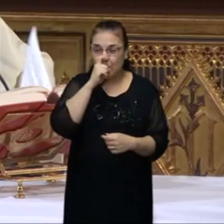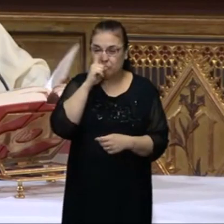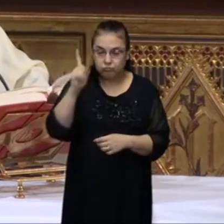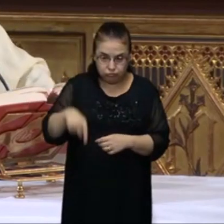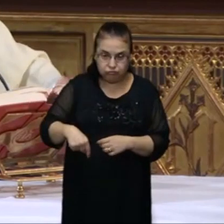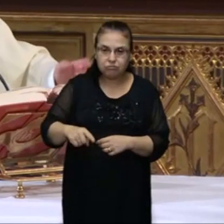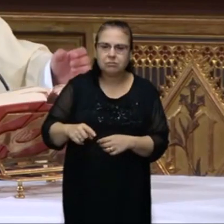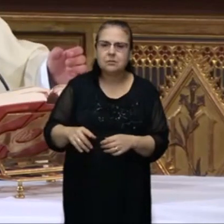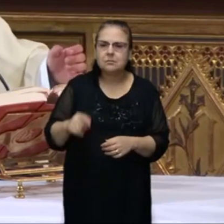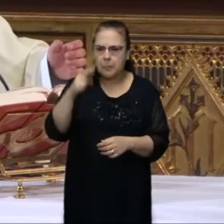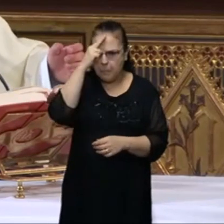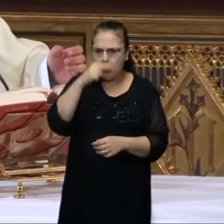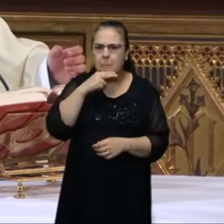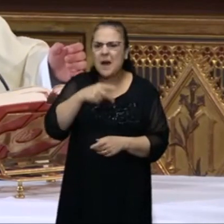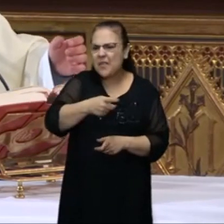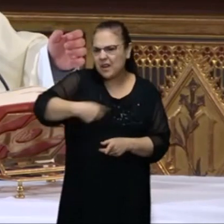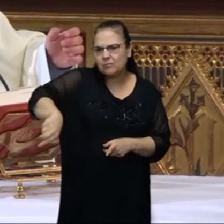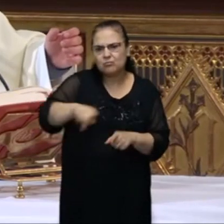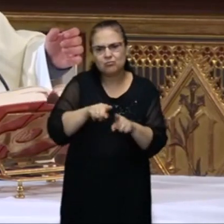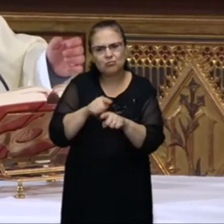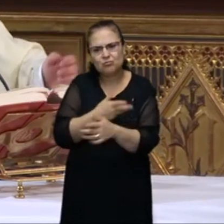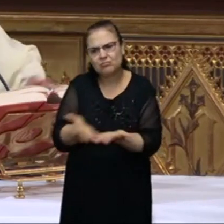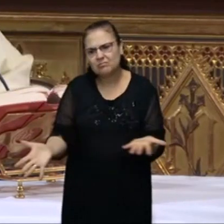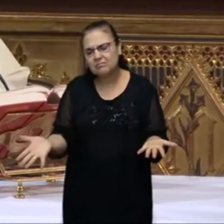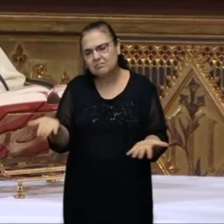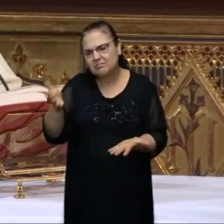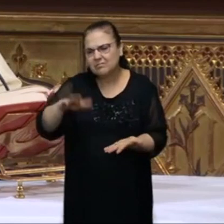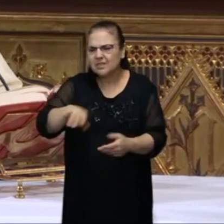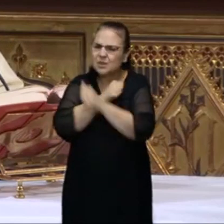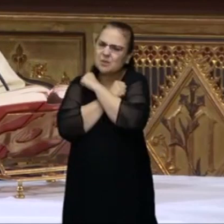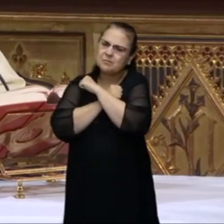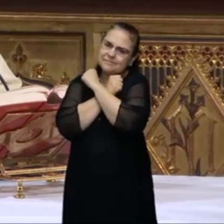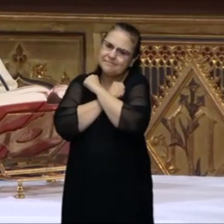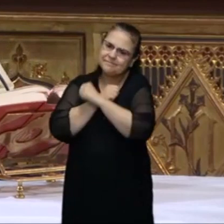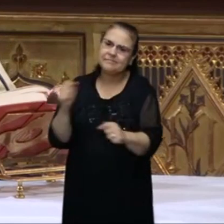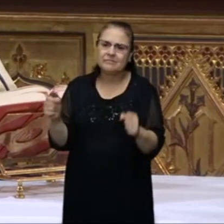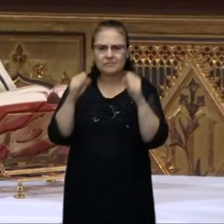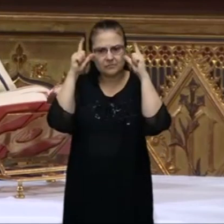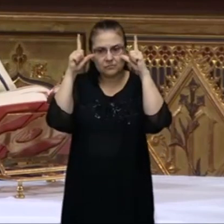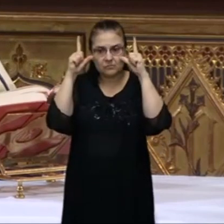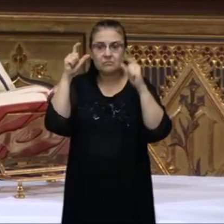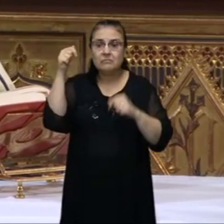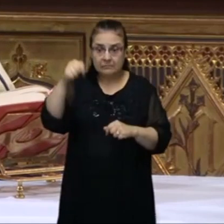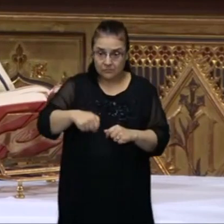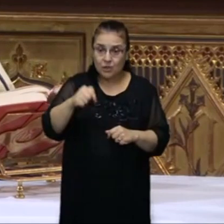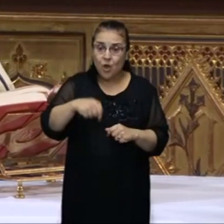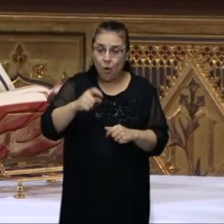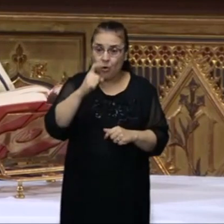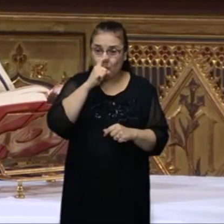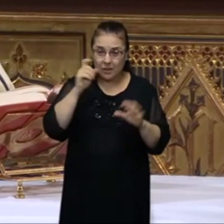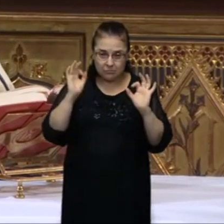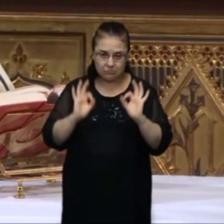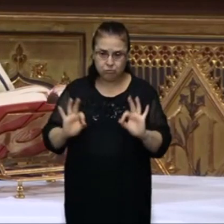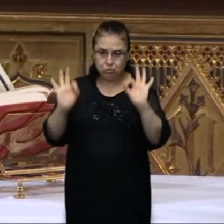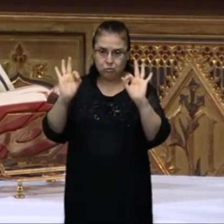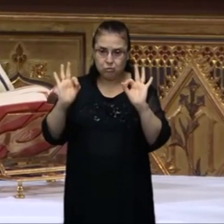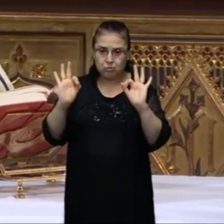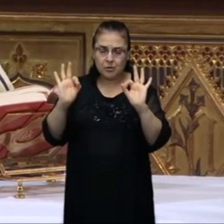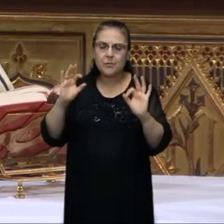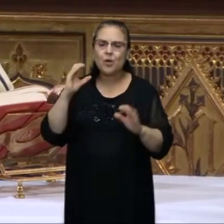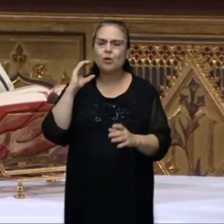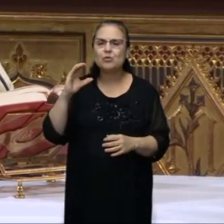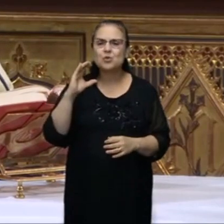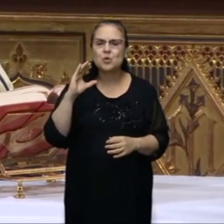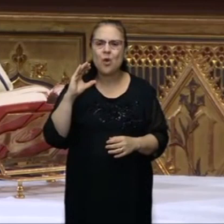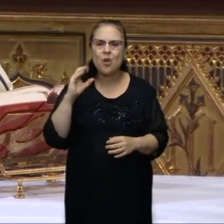Acuérdate también, Padre, de nuestros hermanos que durmieron en la esperanza de la resurrección. Hoy te encomendamos de forma especial a